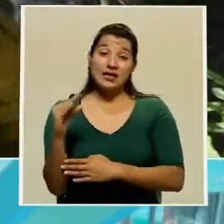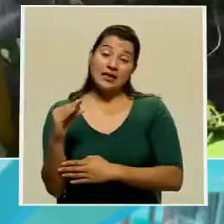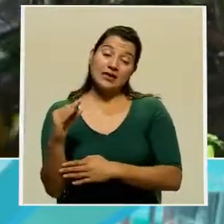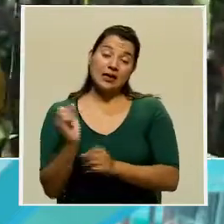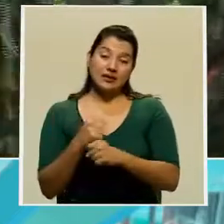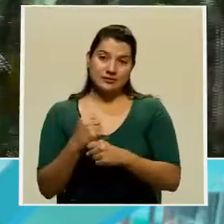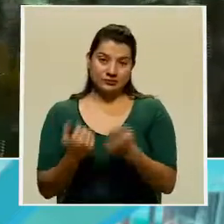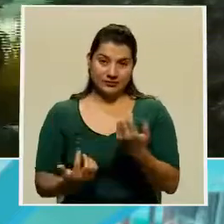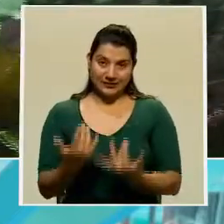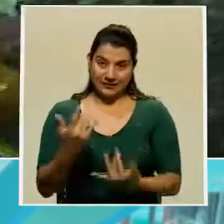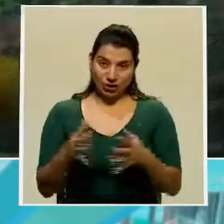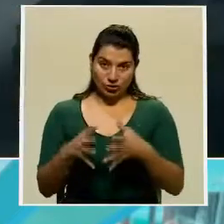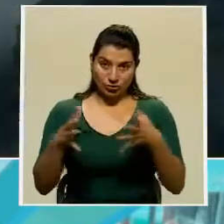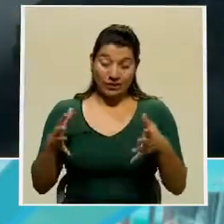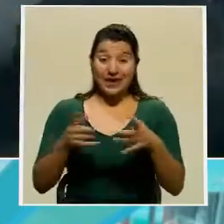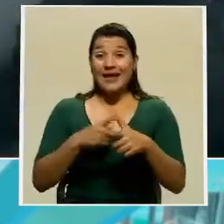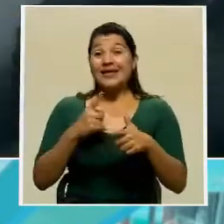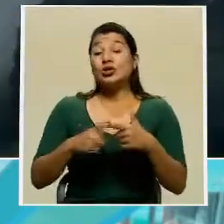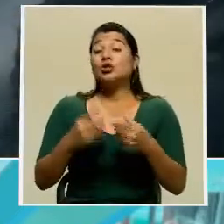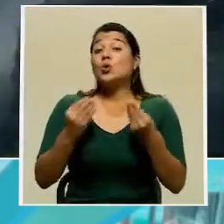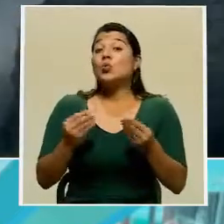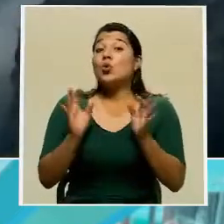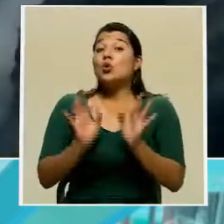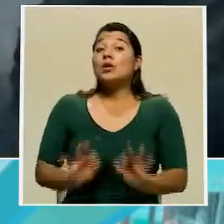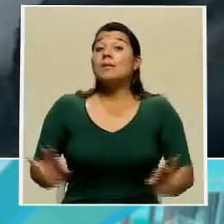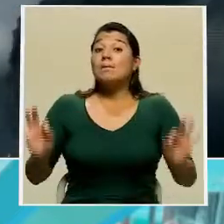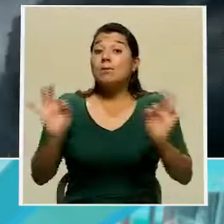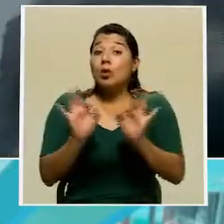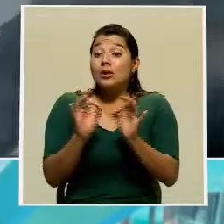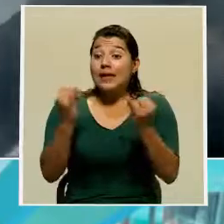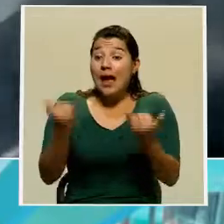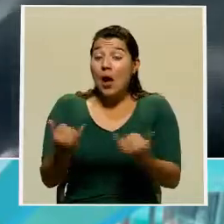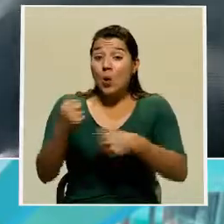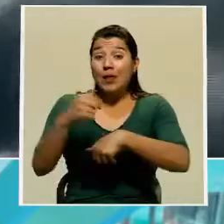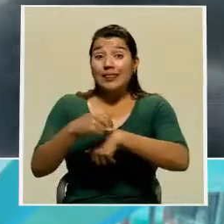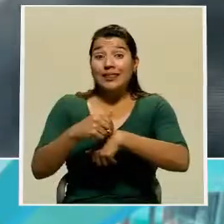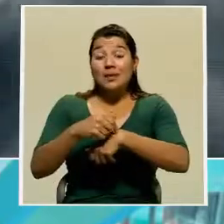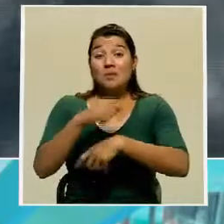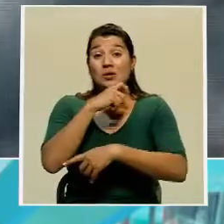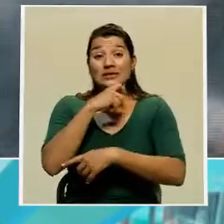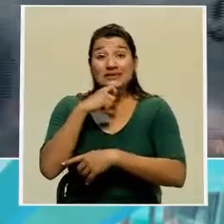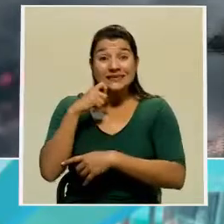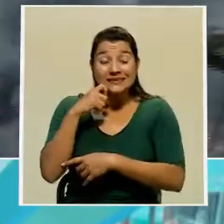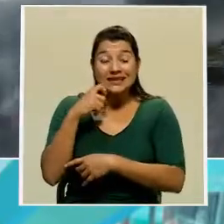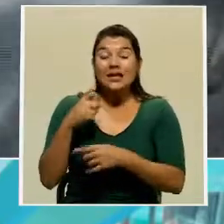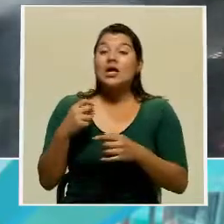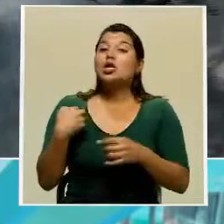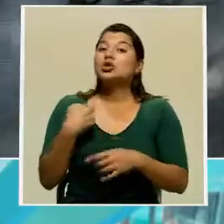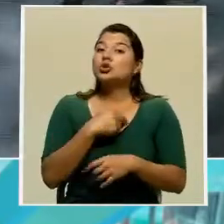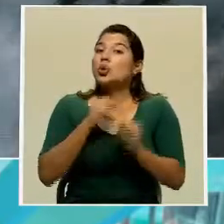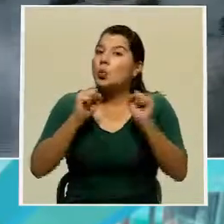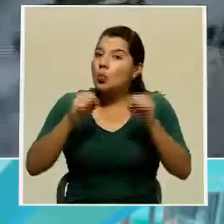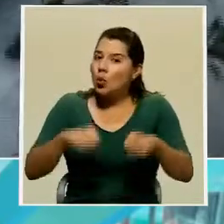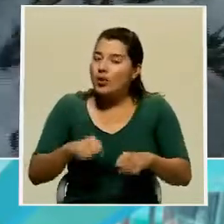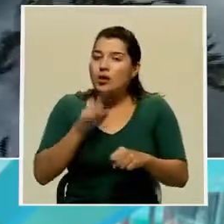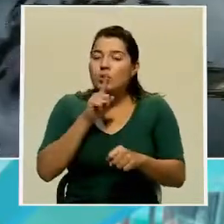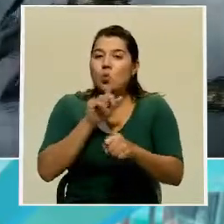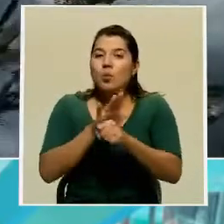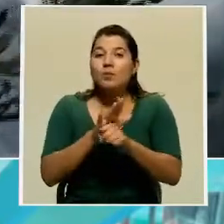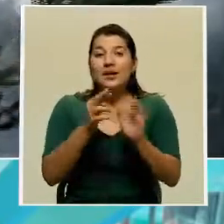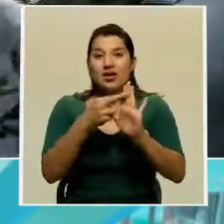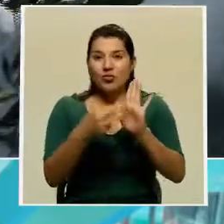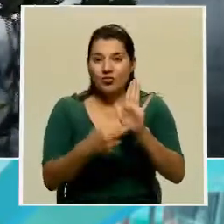los incendios. Entonces es bien importante que en la época seca que está iniciando, poder mantener esas reglas de